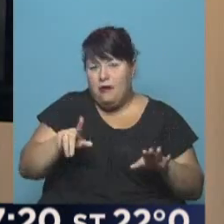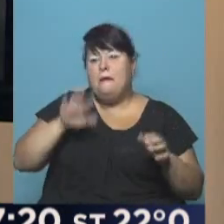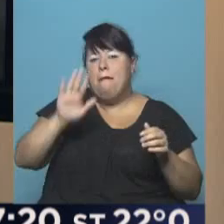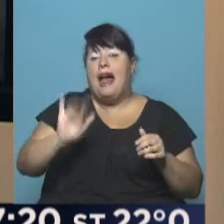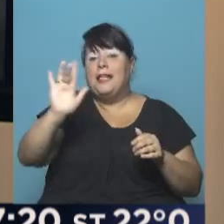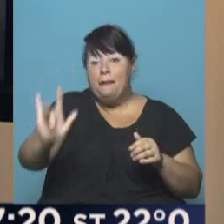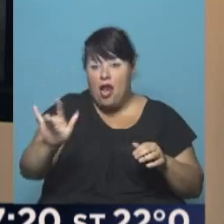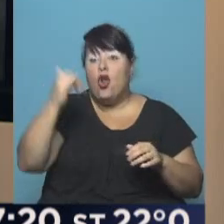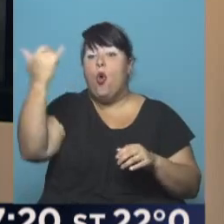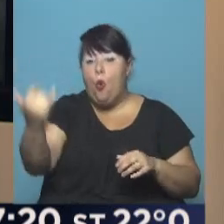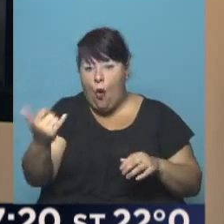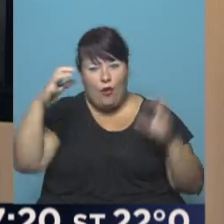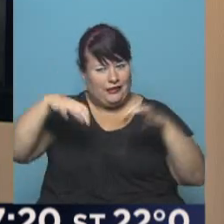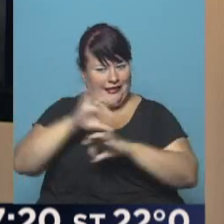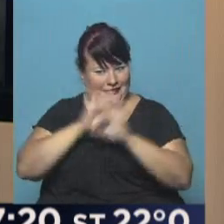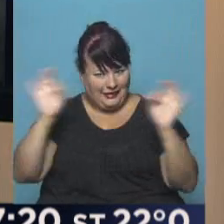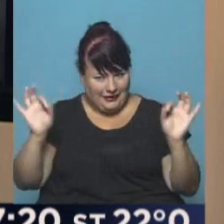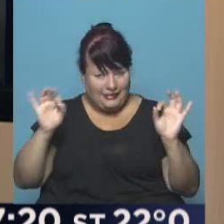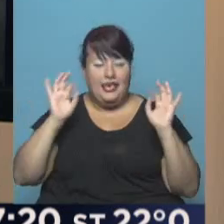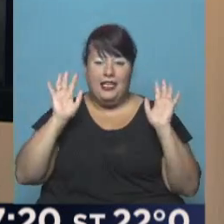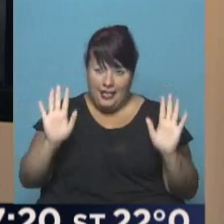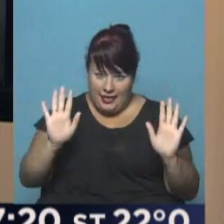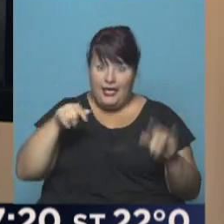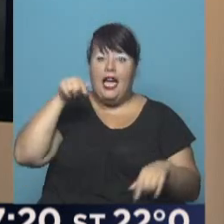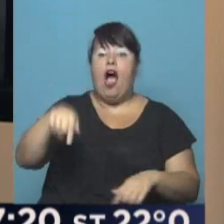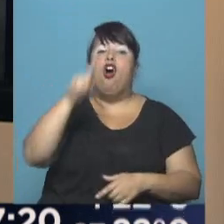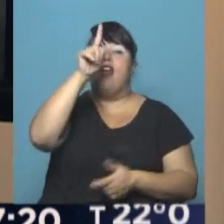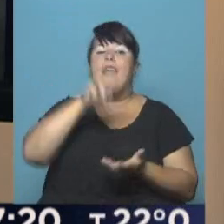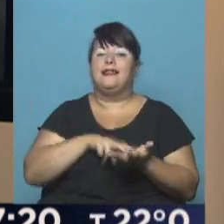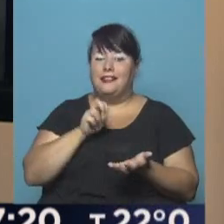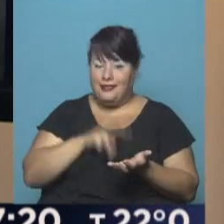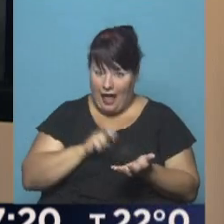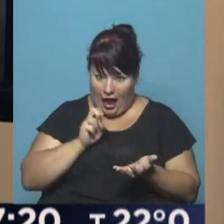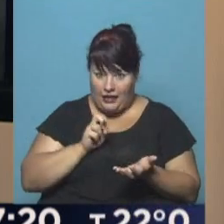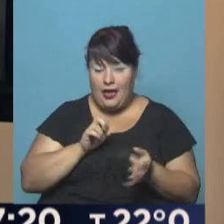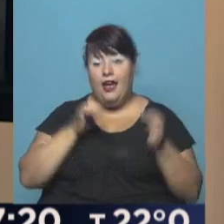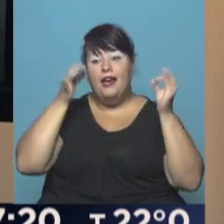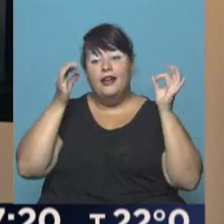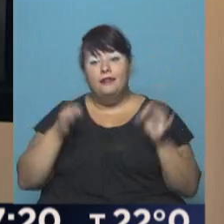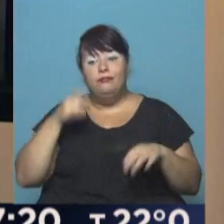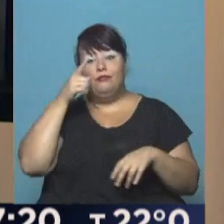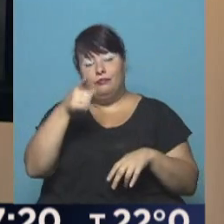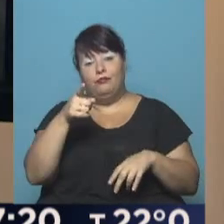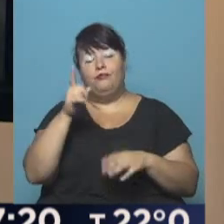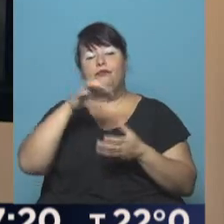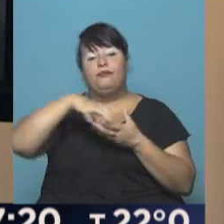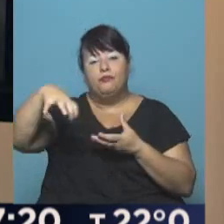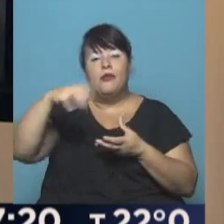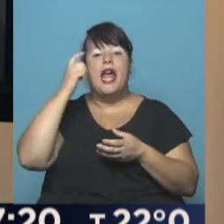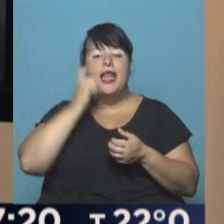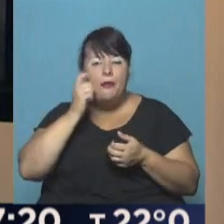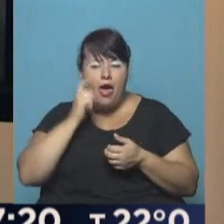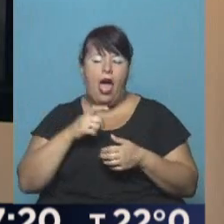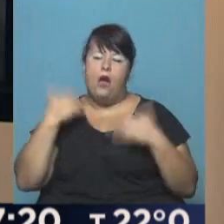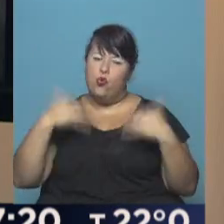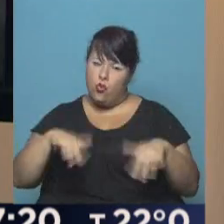Martes, miércoles, jueves, sin lluvia, estamos en Salta. Particularmente ahí el departamento Rivadavia ha